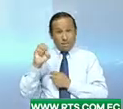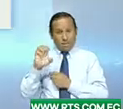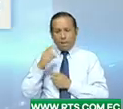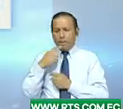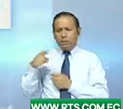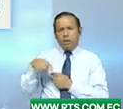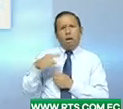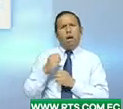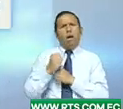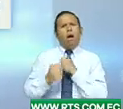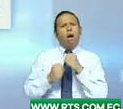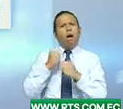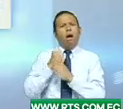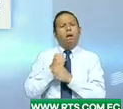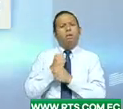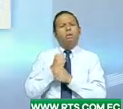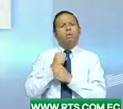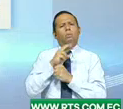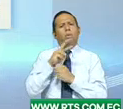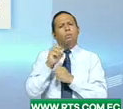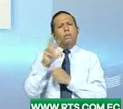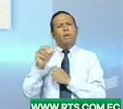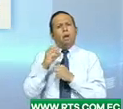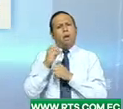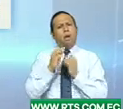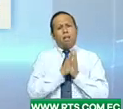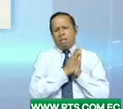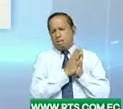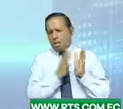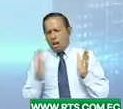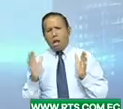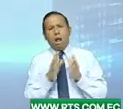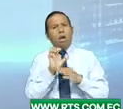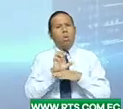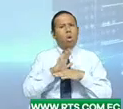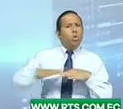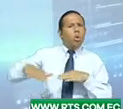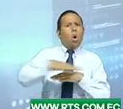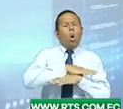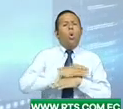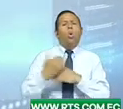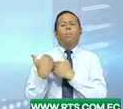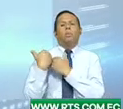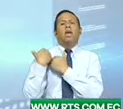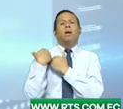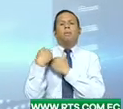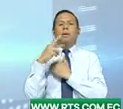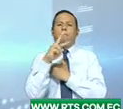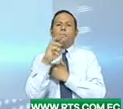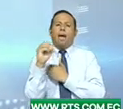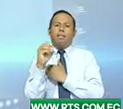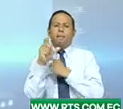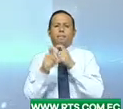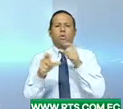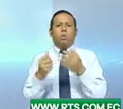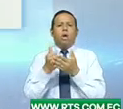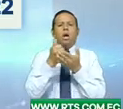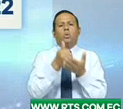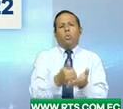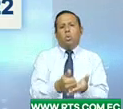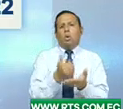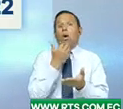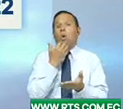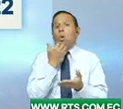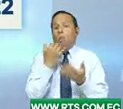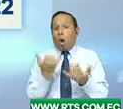a nivel nacional, ha tenido a su cargo 20 secuestros, mostrándose este delito a la alza, si